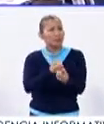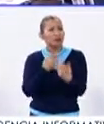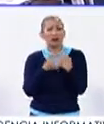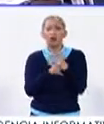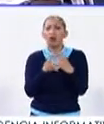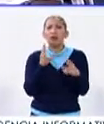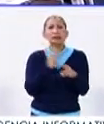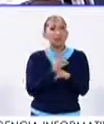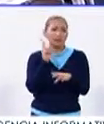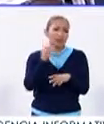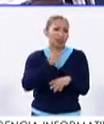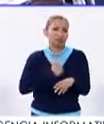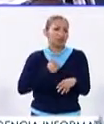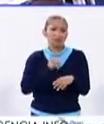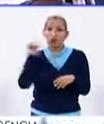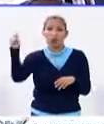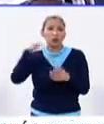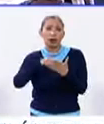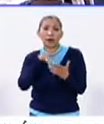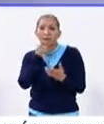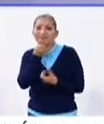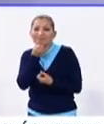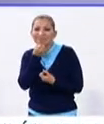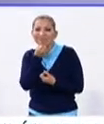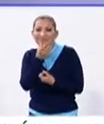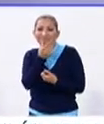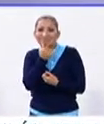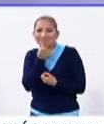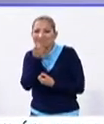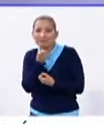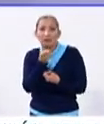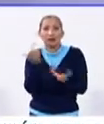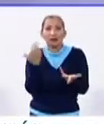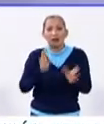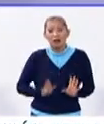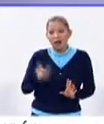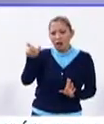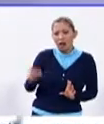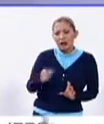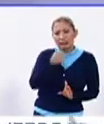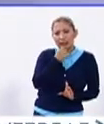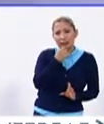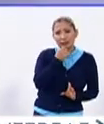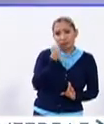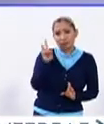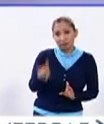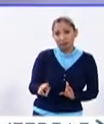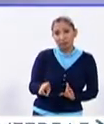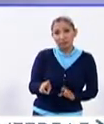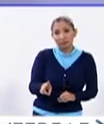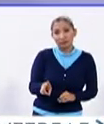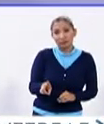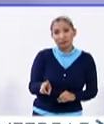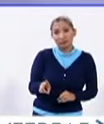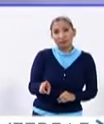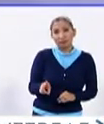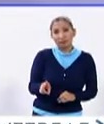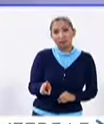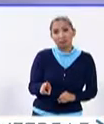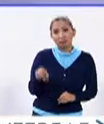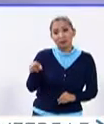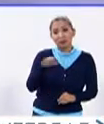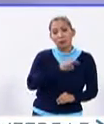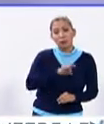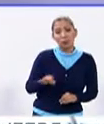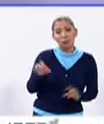cosas que lamentablemente en otros espacios no se puede hacer. ¿Qué características tienen los niños? Bueno, sin lugar a dudas,